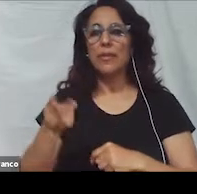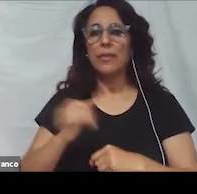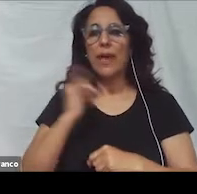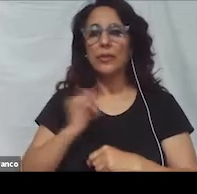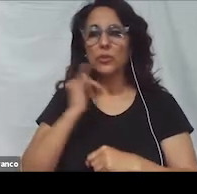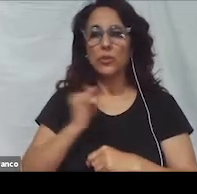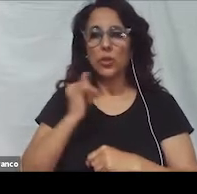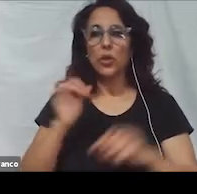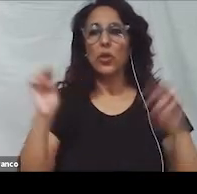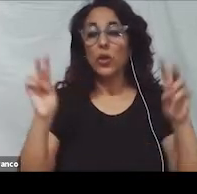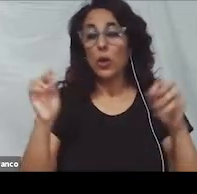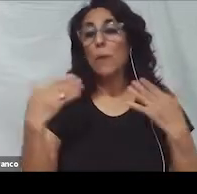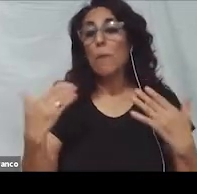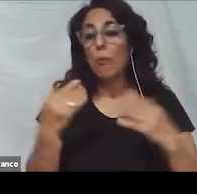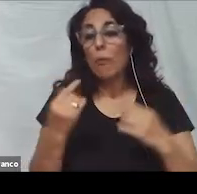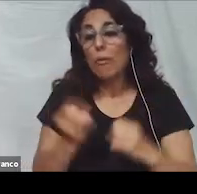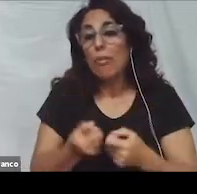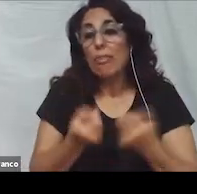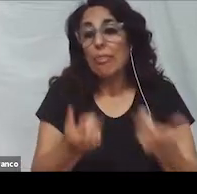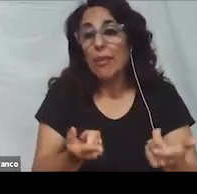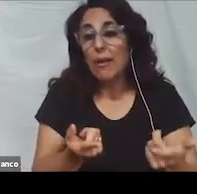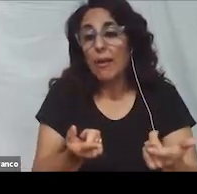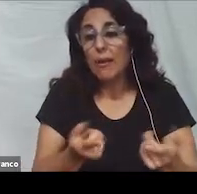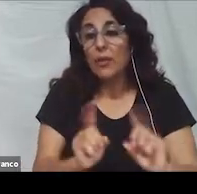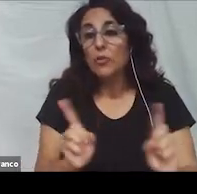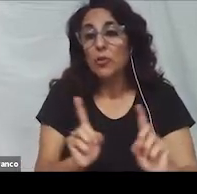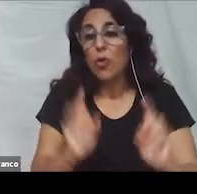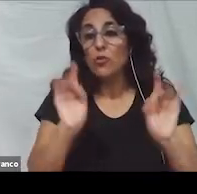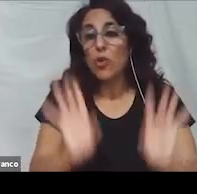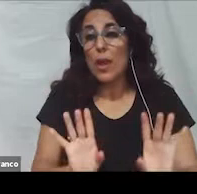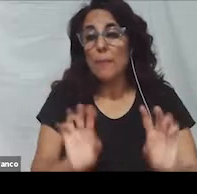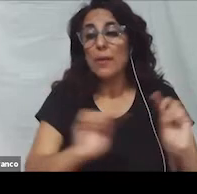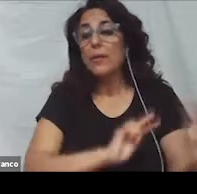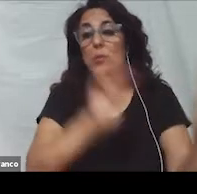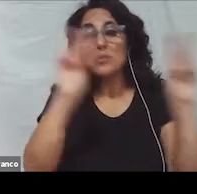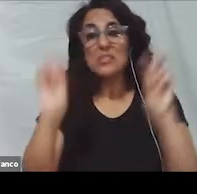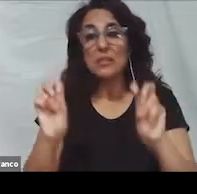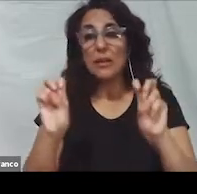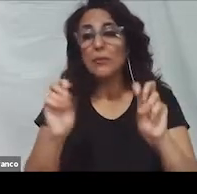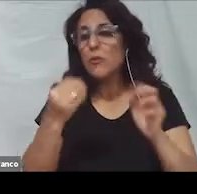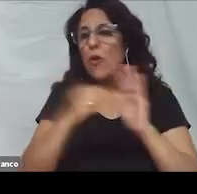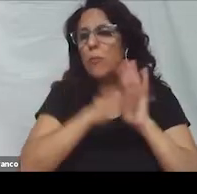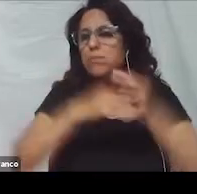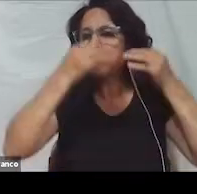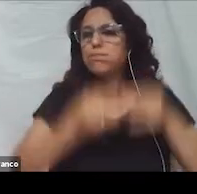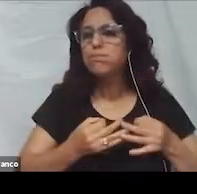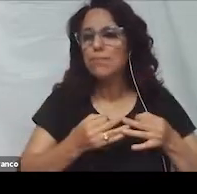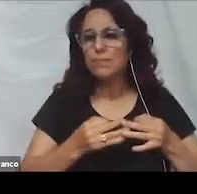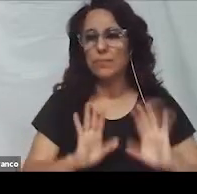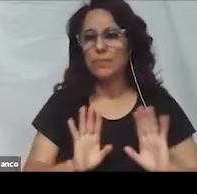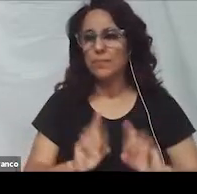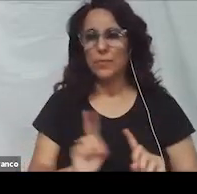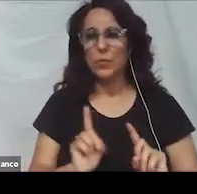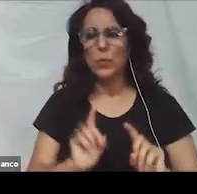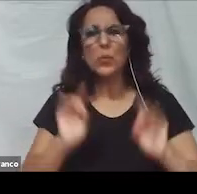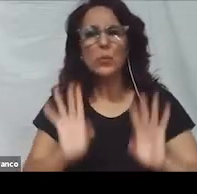alternativo. Pero este texto no tiene que ser un sentido literal de la imagen que estamos viendo, sino